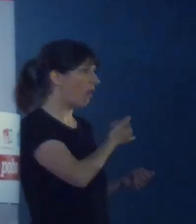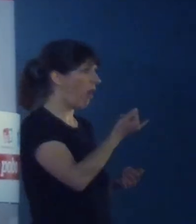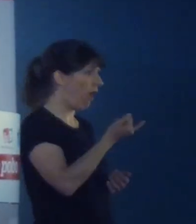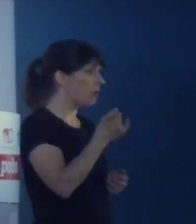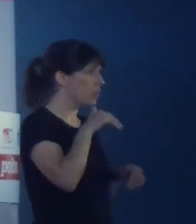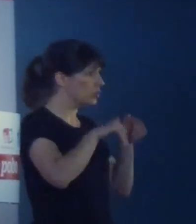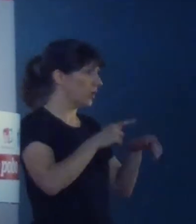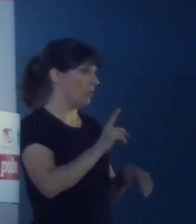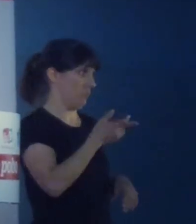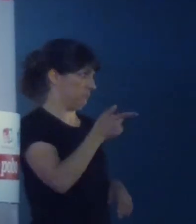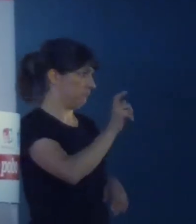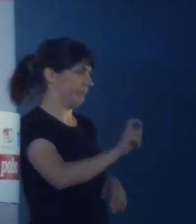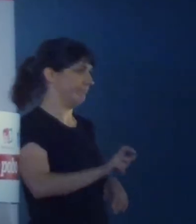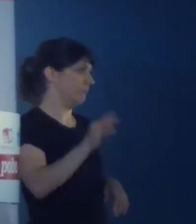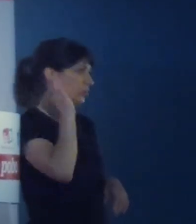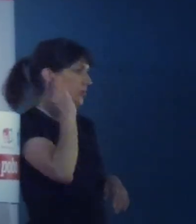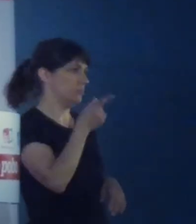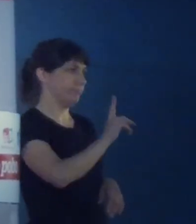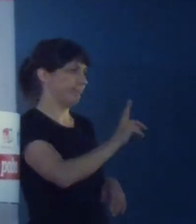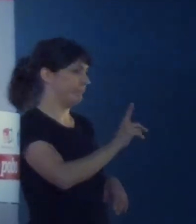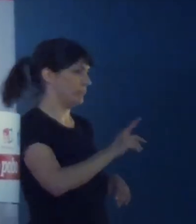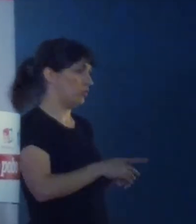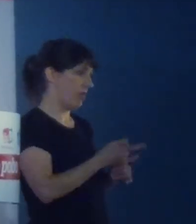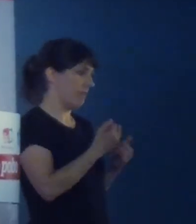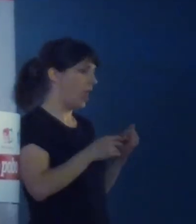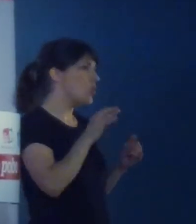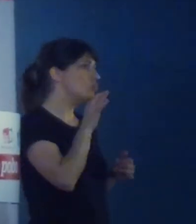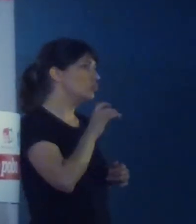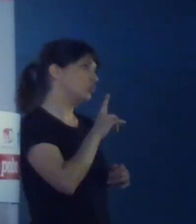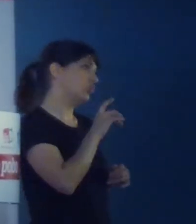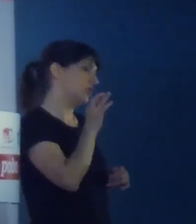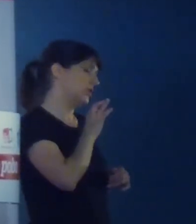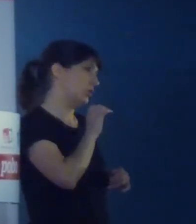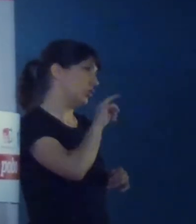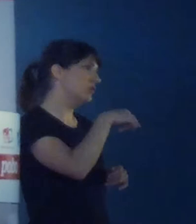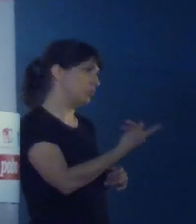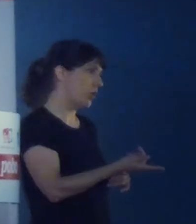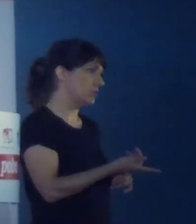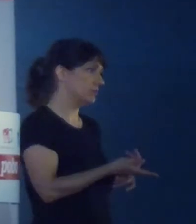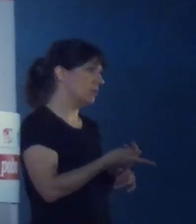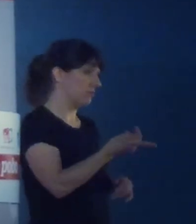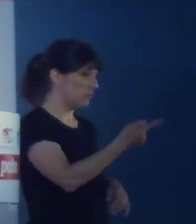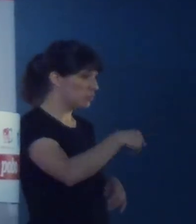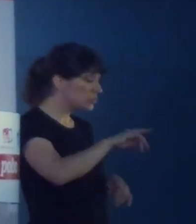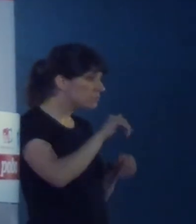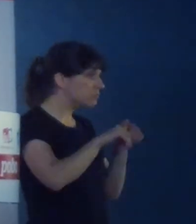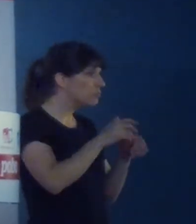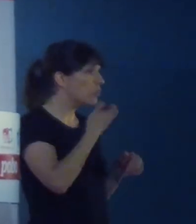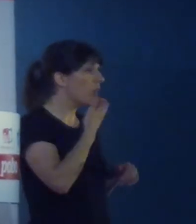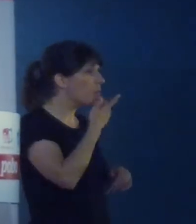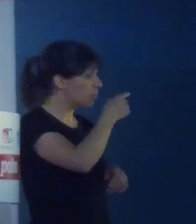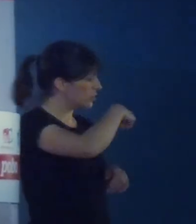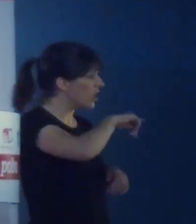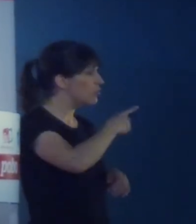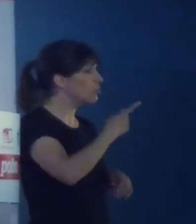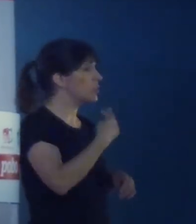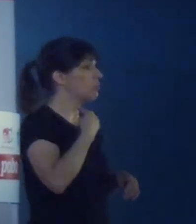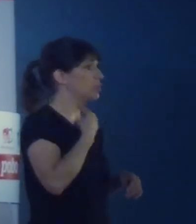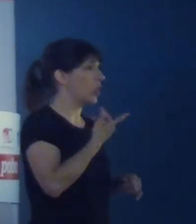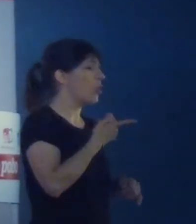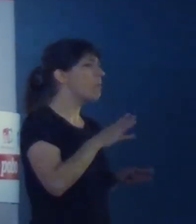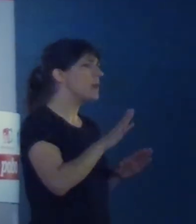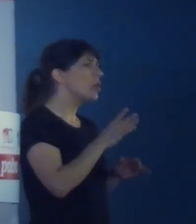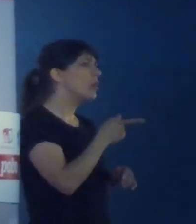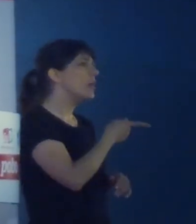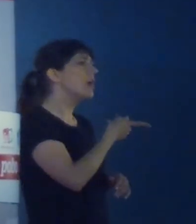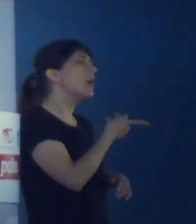por suposto, non podían votar, tardaron máis dun século, e cando só podían ser deputados os que tiñan menos fortuna, vivir das súas